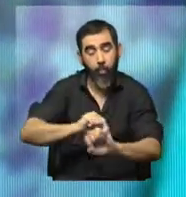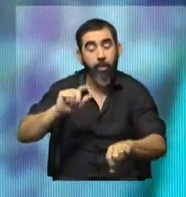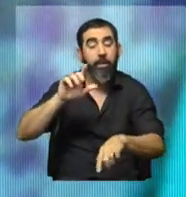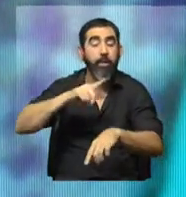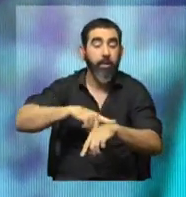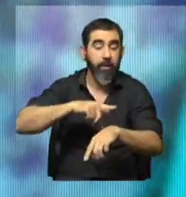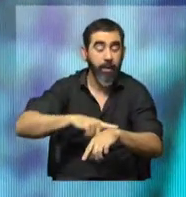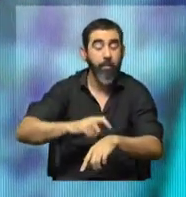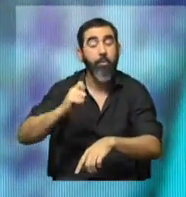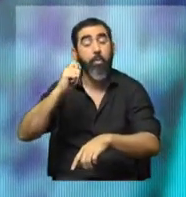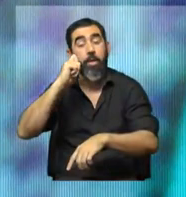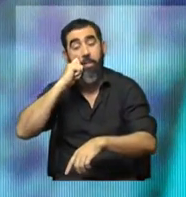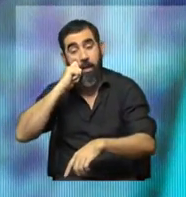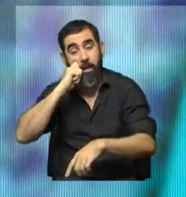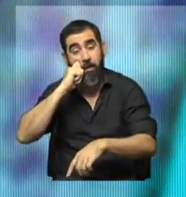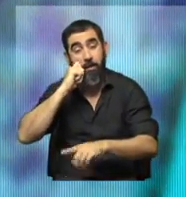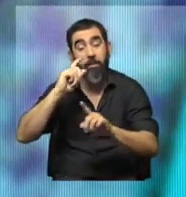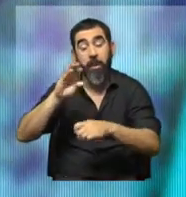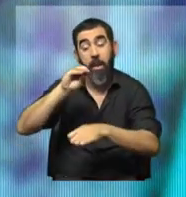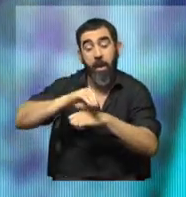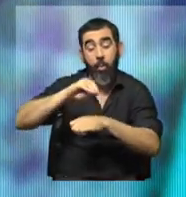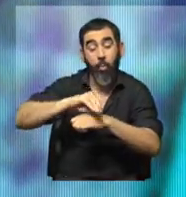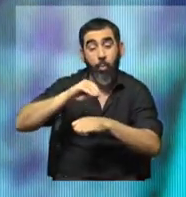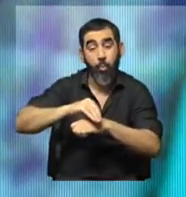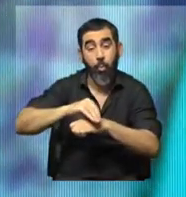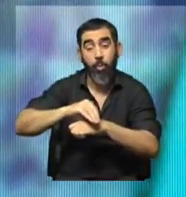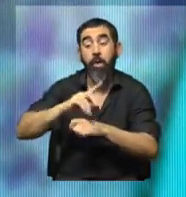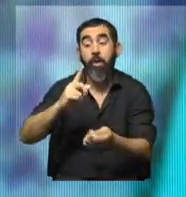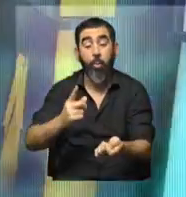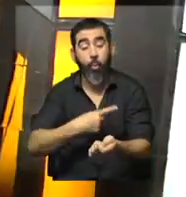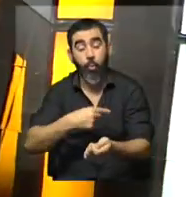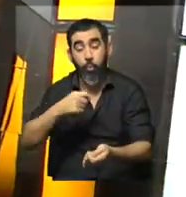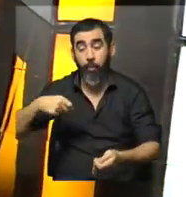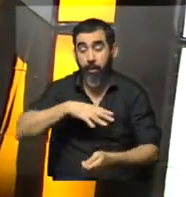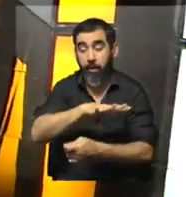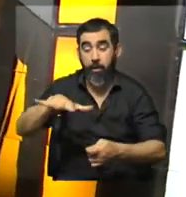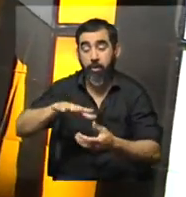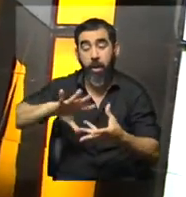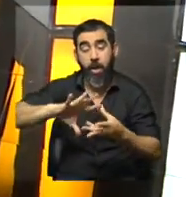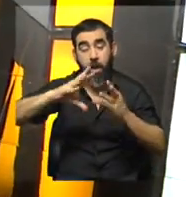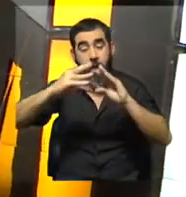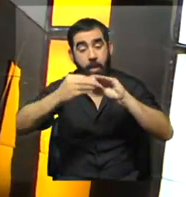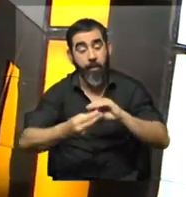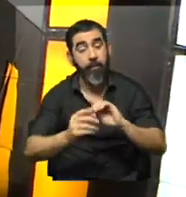la edad y la cultura y nuestros hábitos lo moldean. Así que